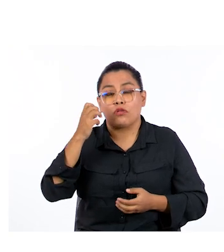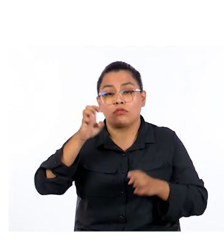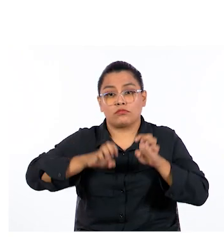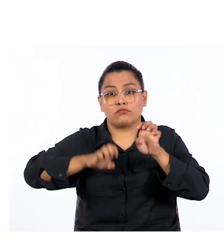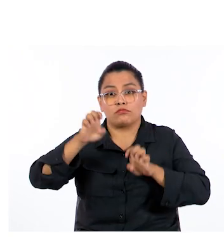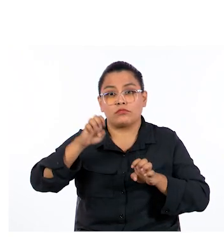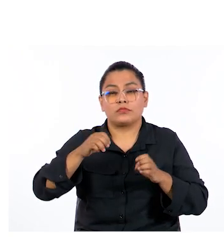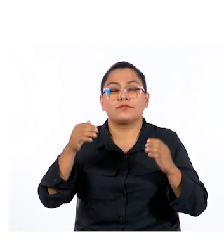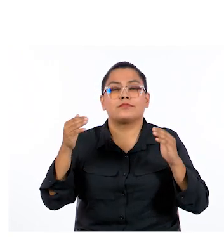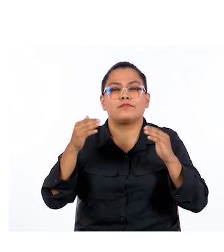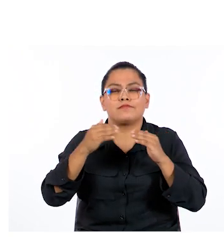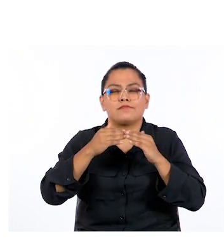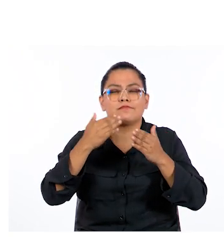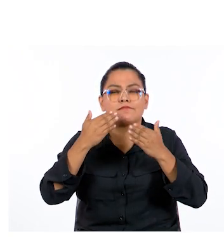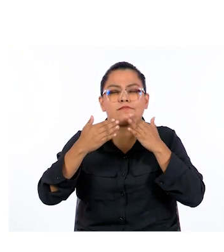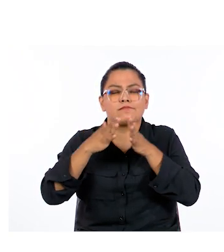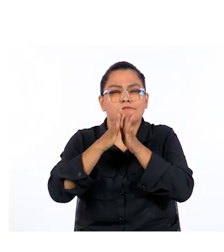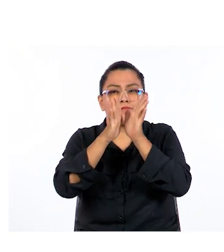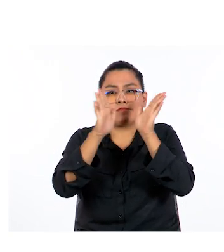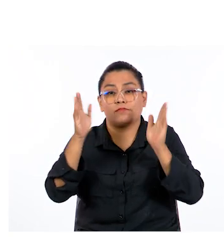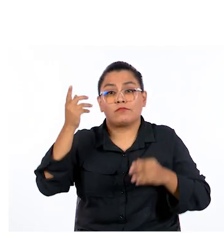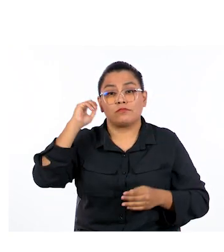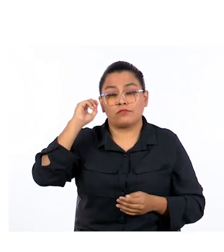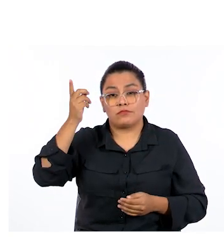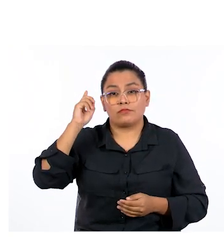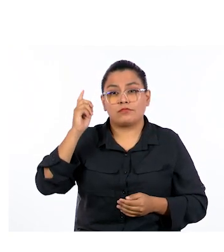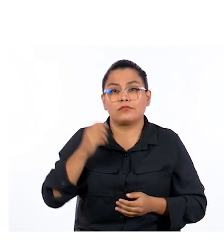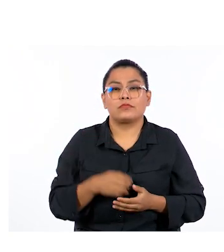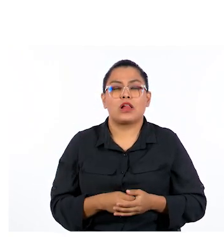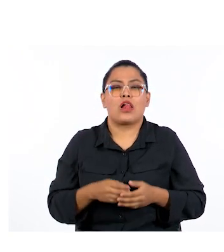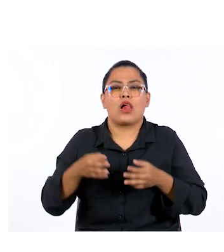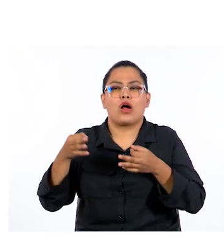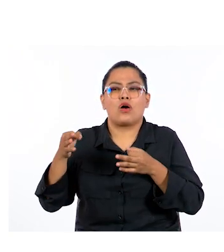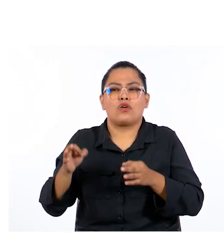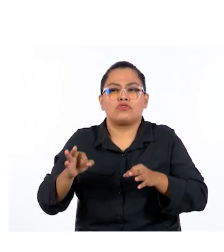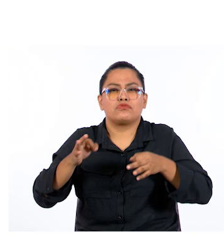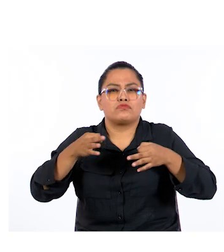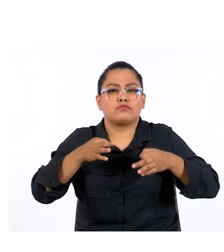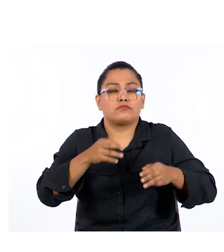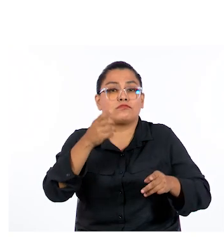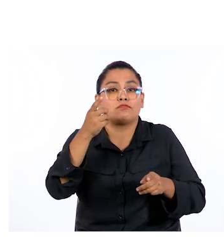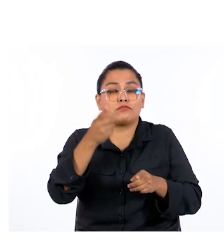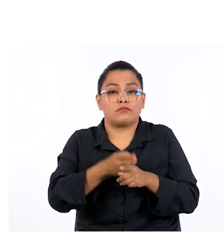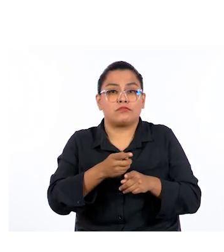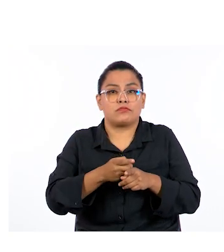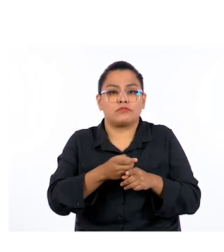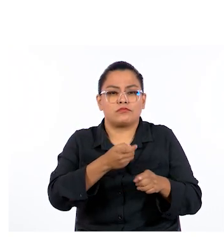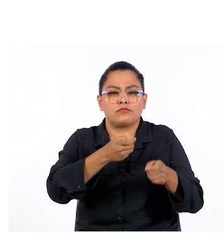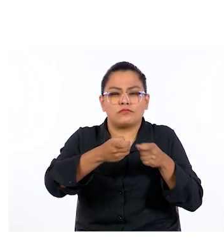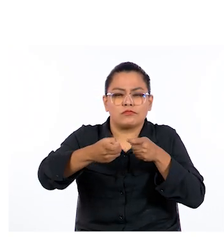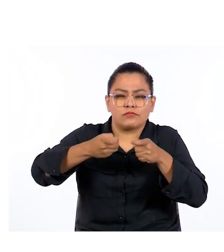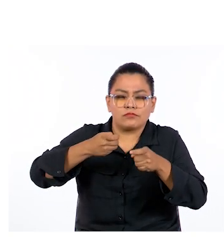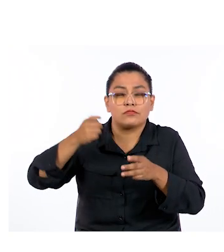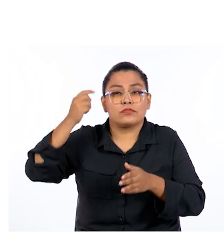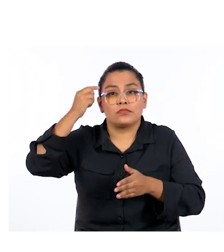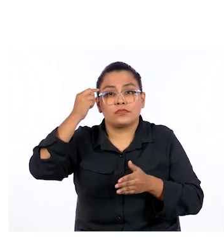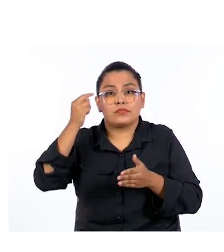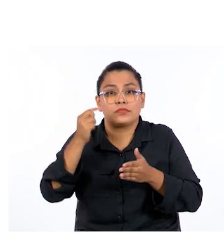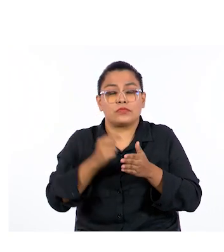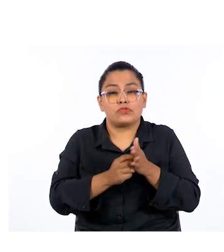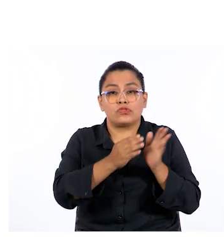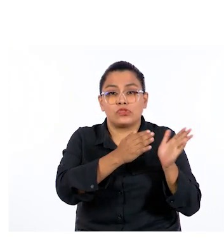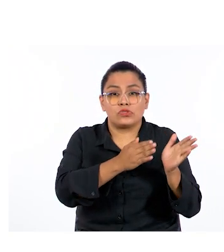en la prueba. También se dan indicaciones generales para el docente sobre la manera ideal de administrar la